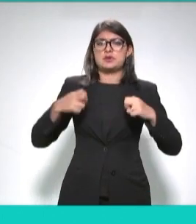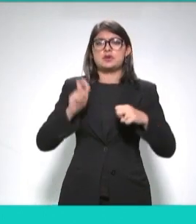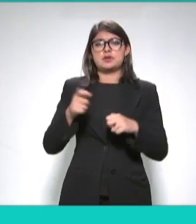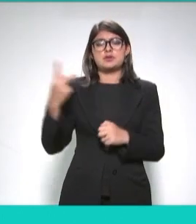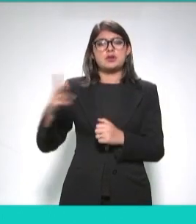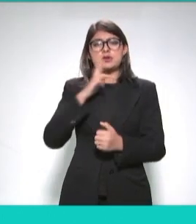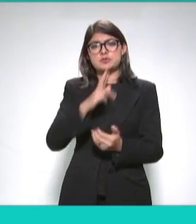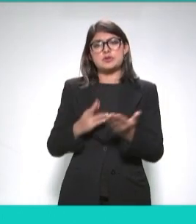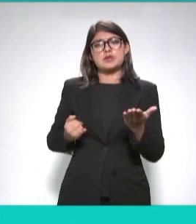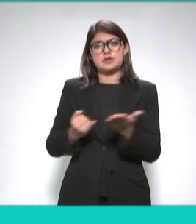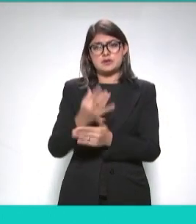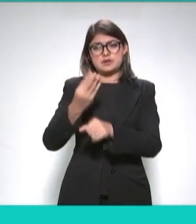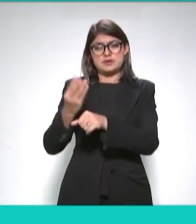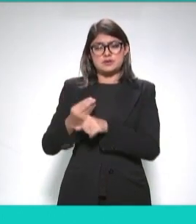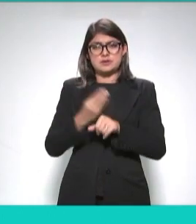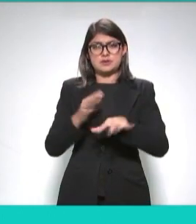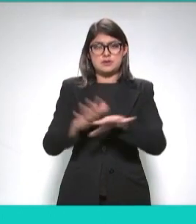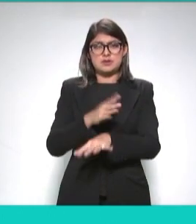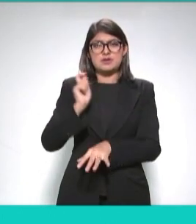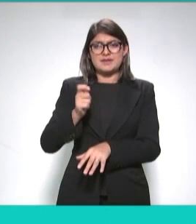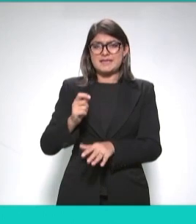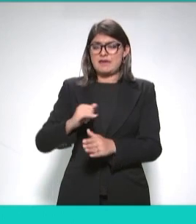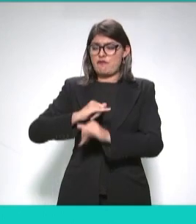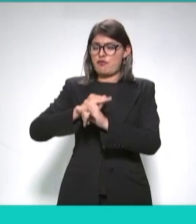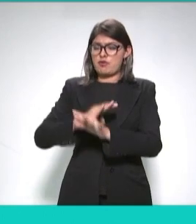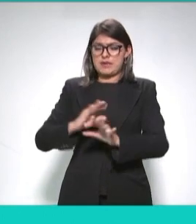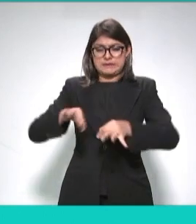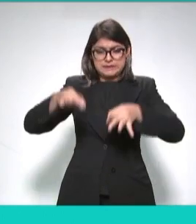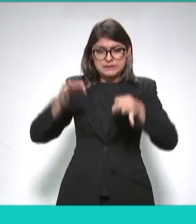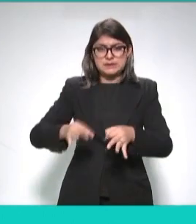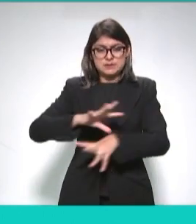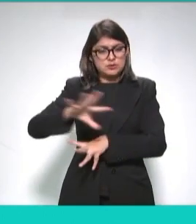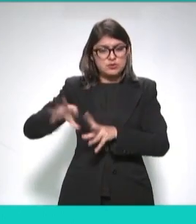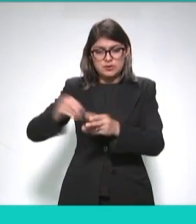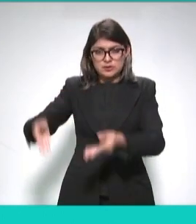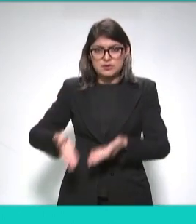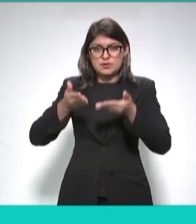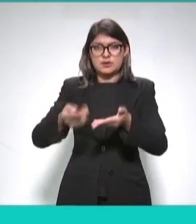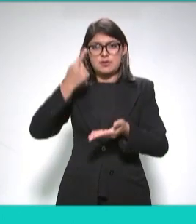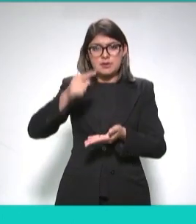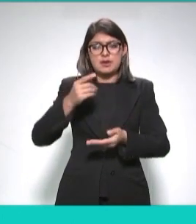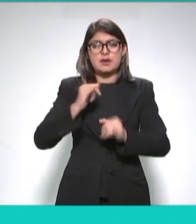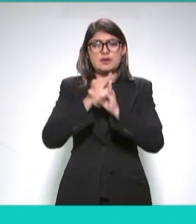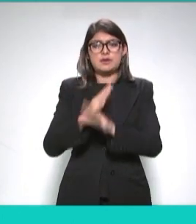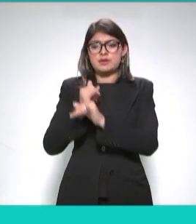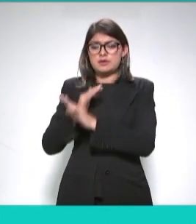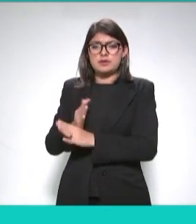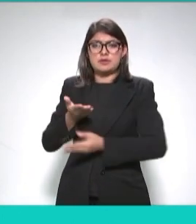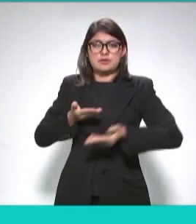a efecto de que entregue en versión íntegra el convenio de colaboración para el intercambio de información celebrado